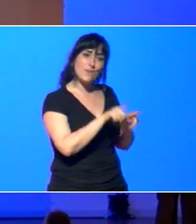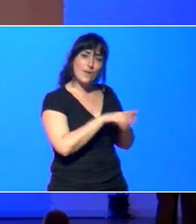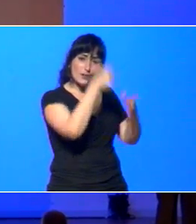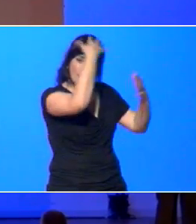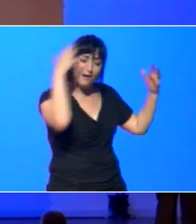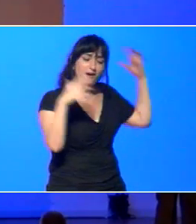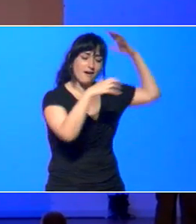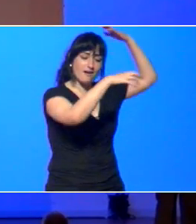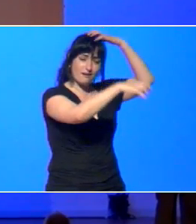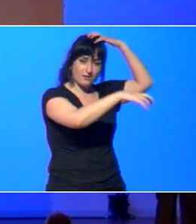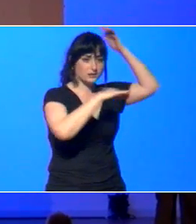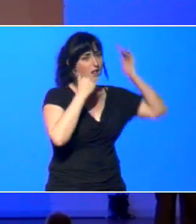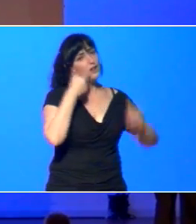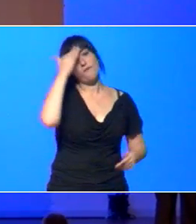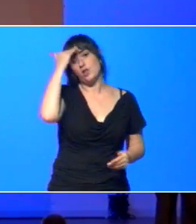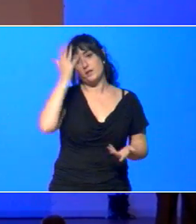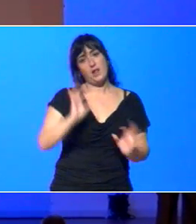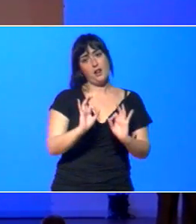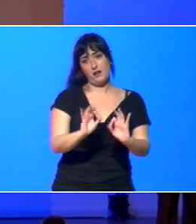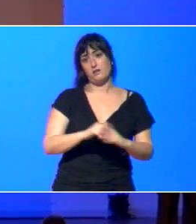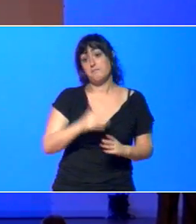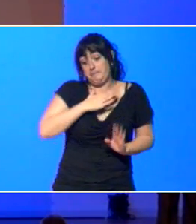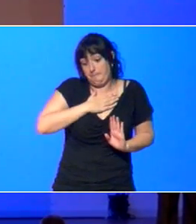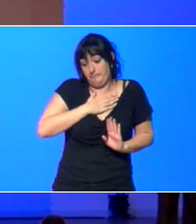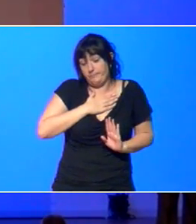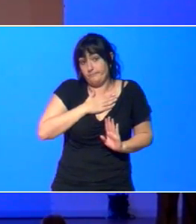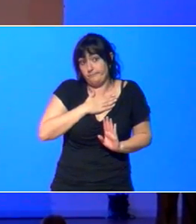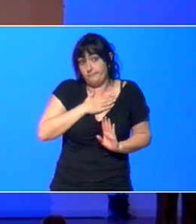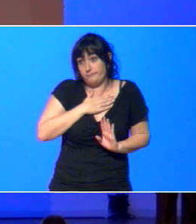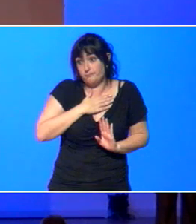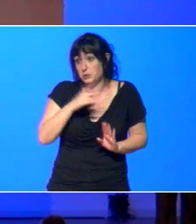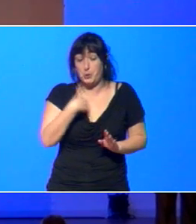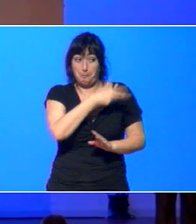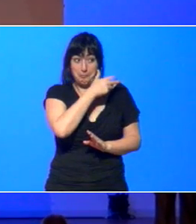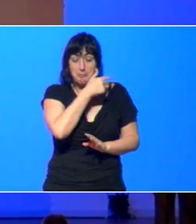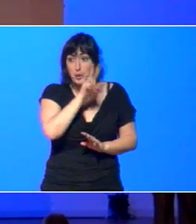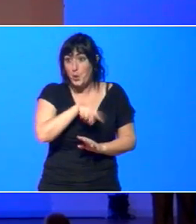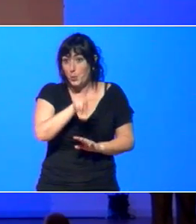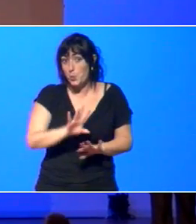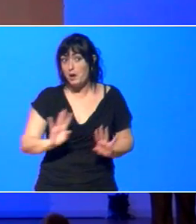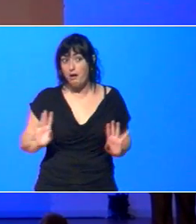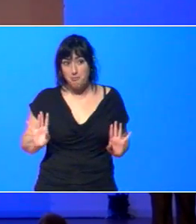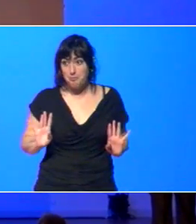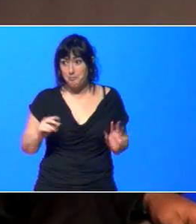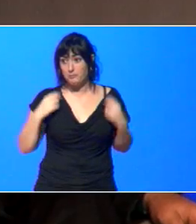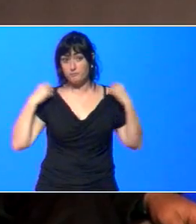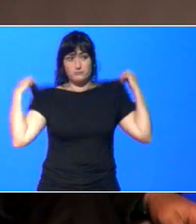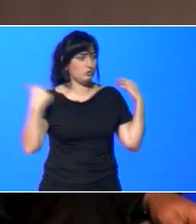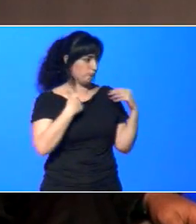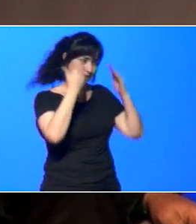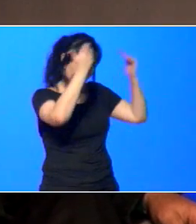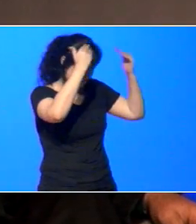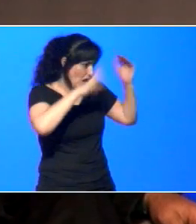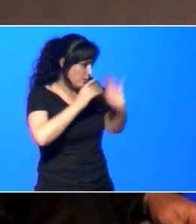parece algo fundamental y novedoso. Para mí, yo no lo había oído nunca, y mi felicitación por ello. Yo